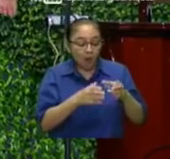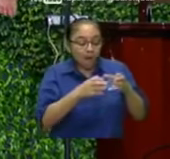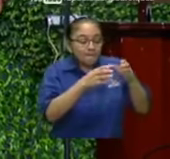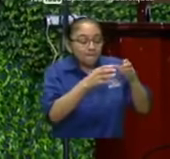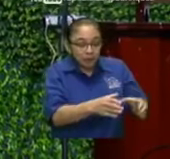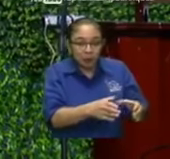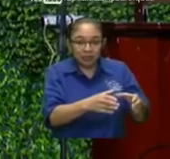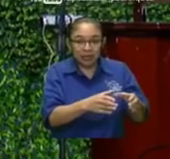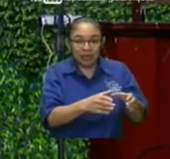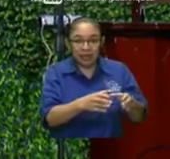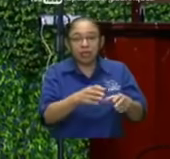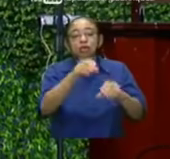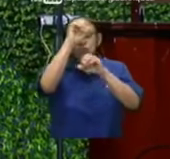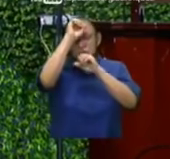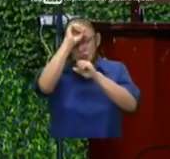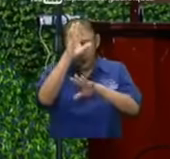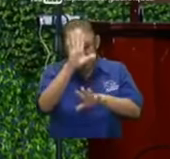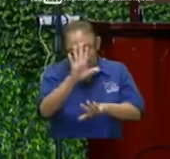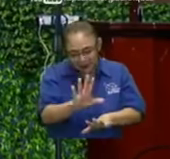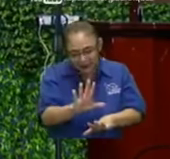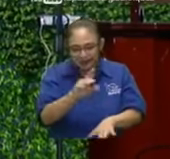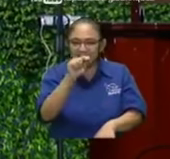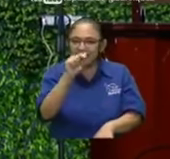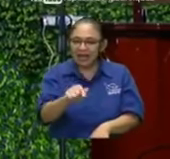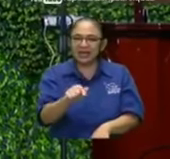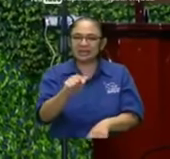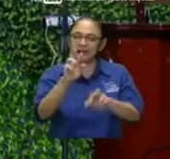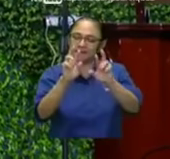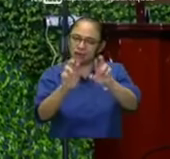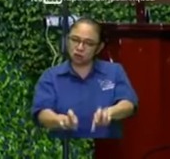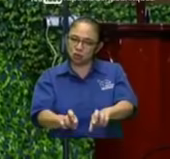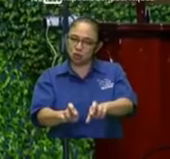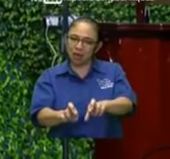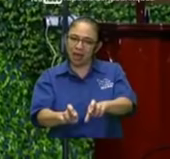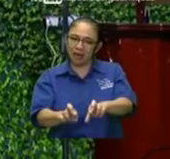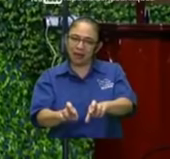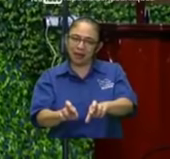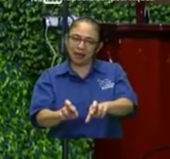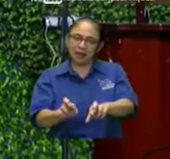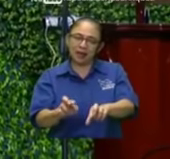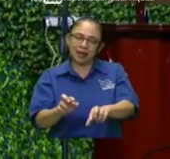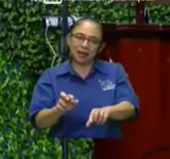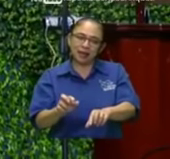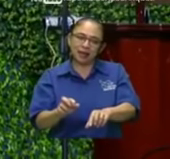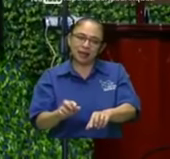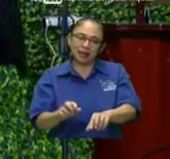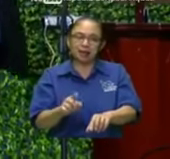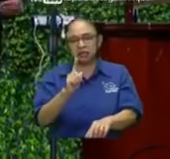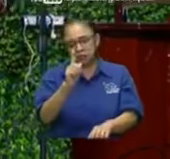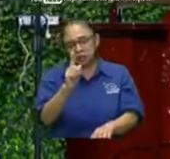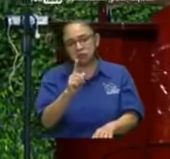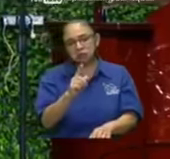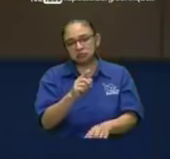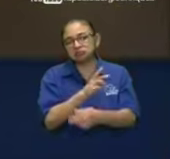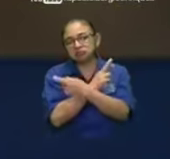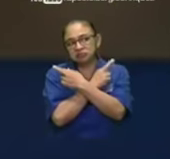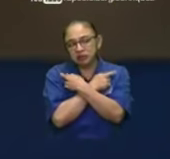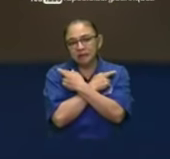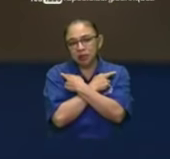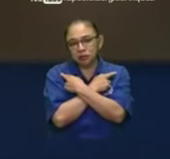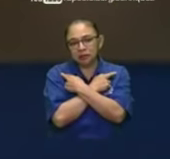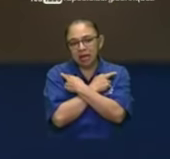autoridad bajo esa autoridad. Y entonces uno reposa porque hay una autoridad más alta sobre